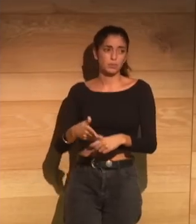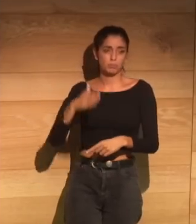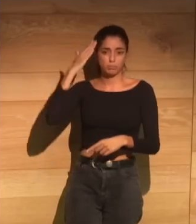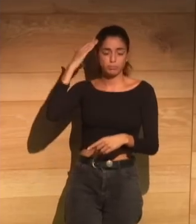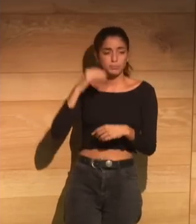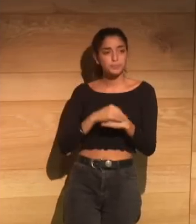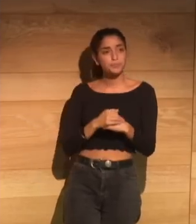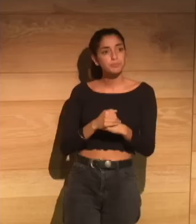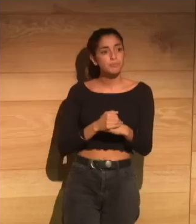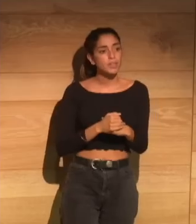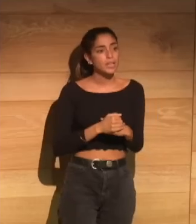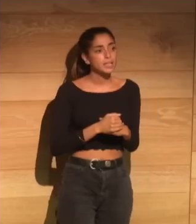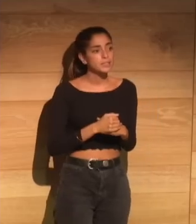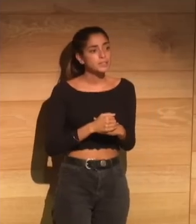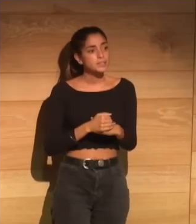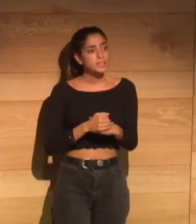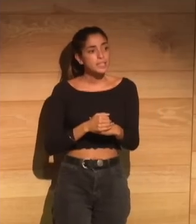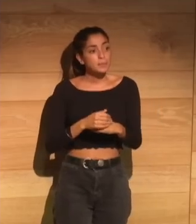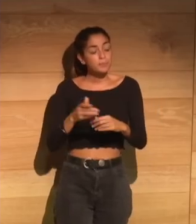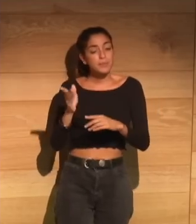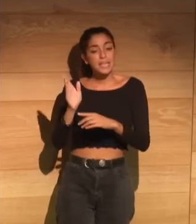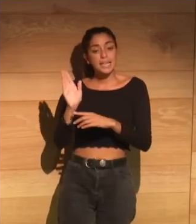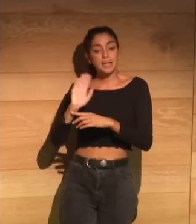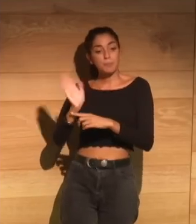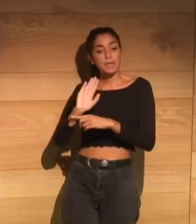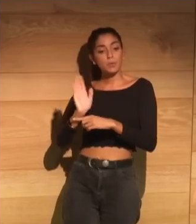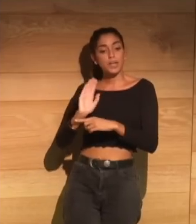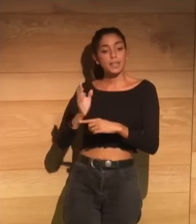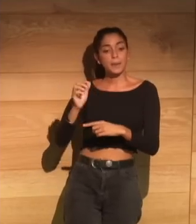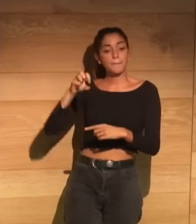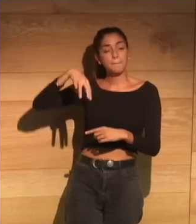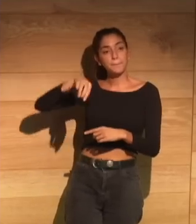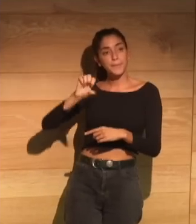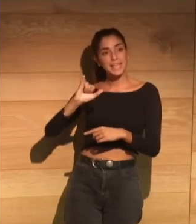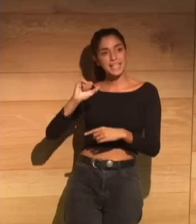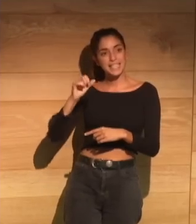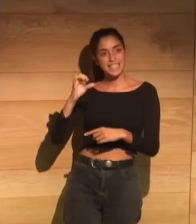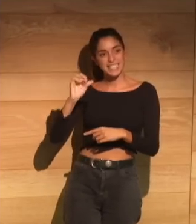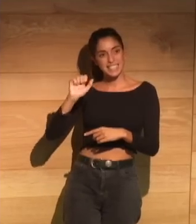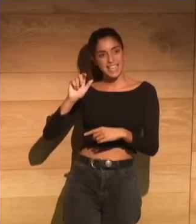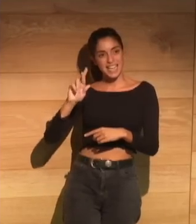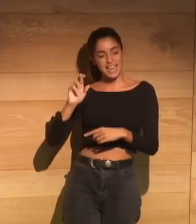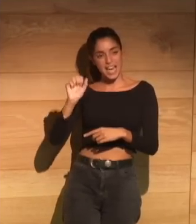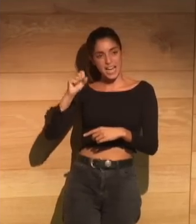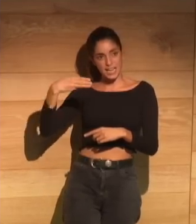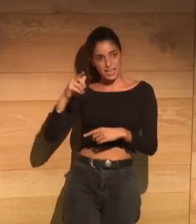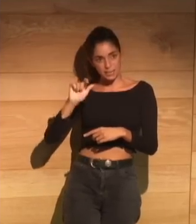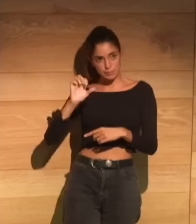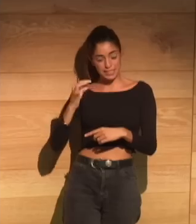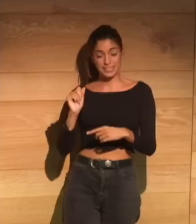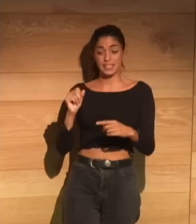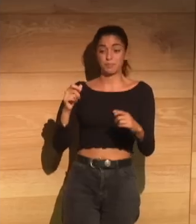cuando Tom Hooper rueda, Rodrigo, ¿cómo se llama la película esta? En Los Miserables, que la imagen deforma muchísimo por los lados, ¿eso por